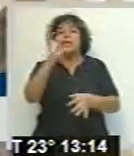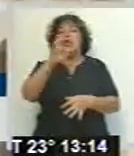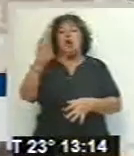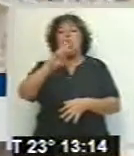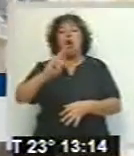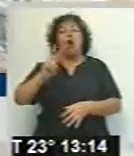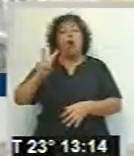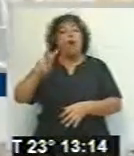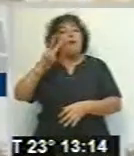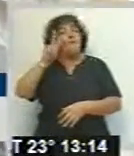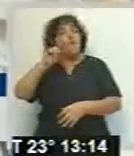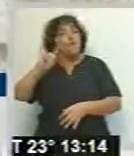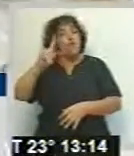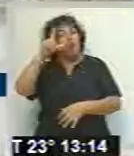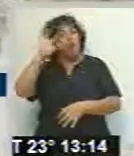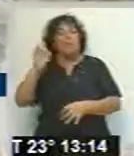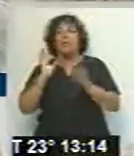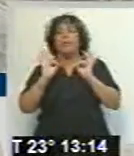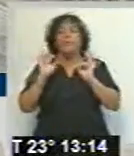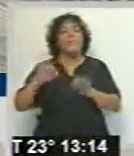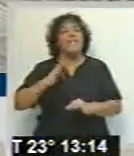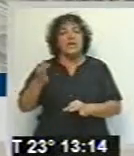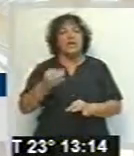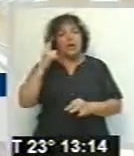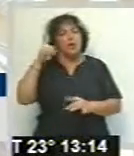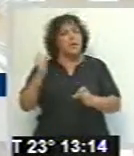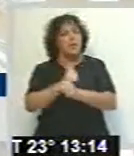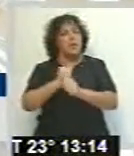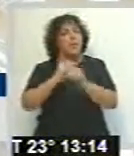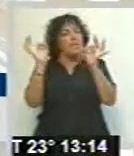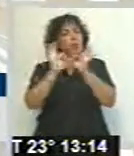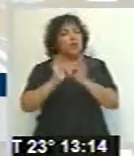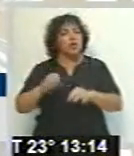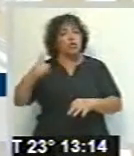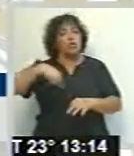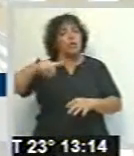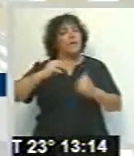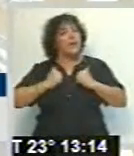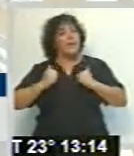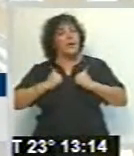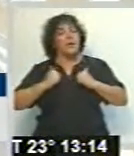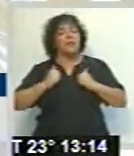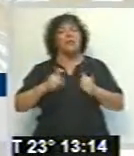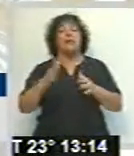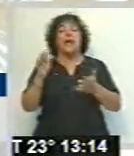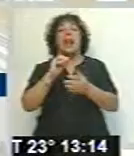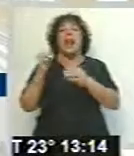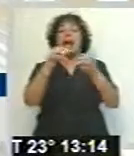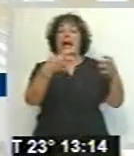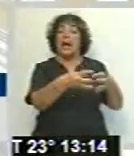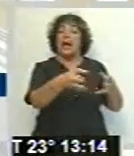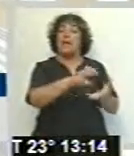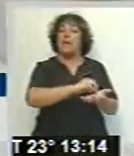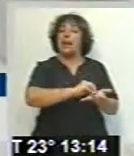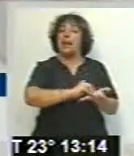vida. Así que creo que salió un proyecto que estaba siendo esperado por la sociedad, va a ir a la Cámara de Diputados, porque como te